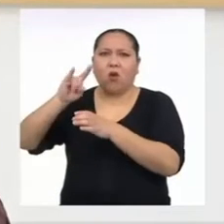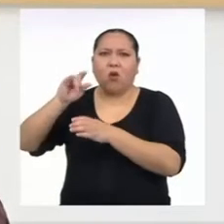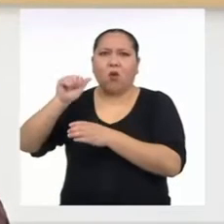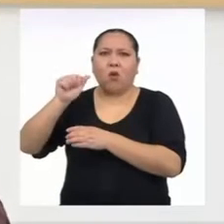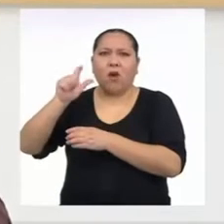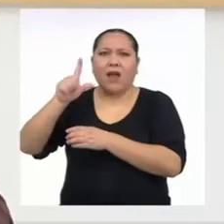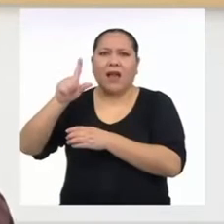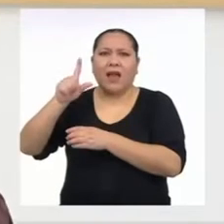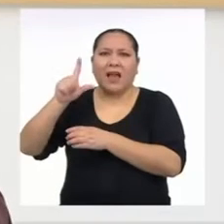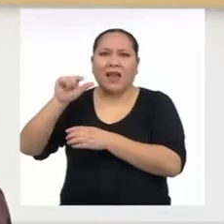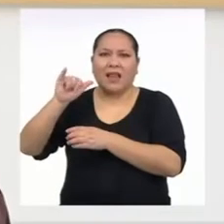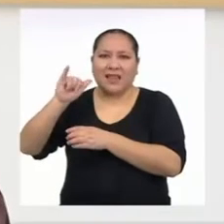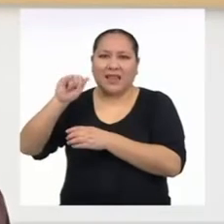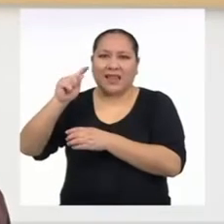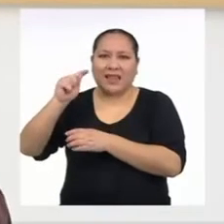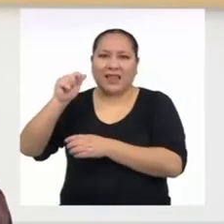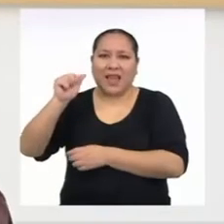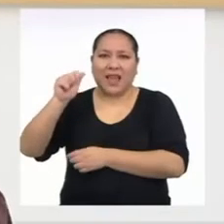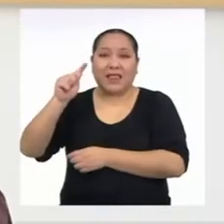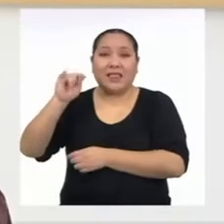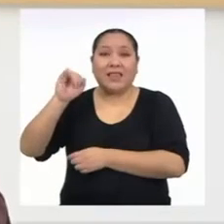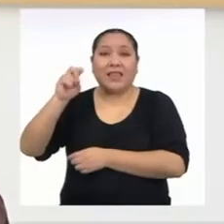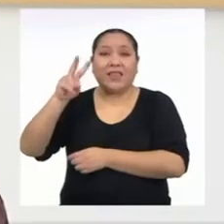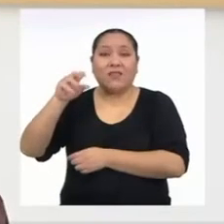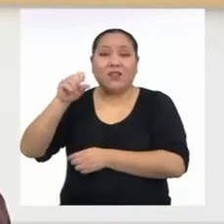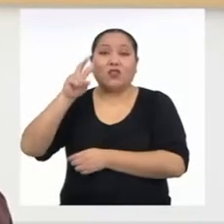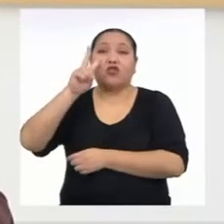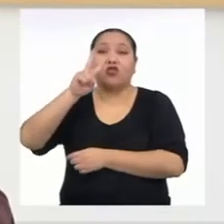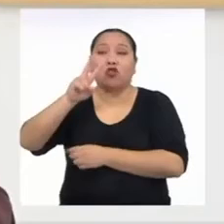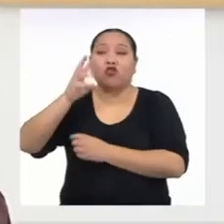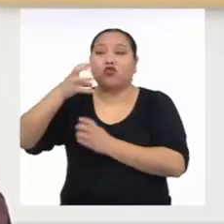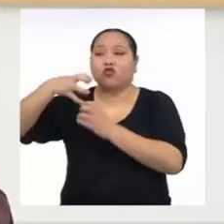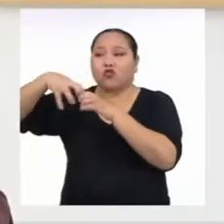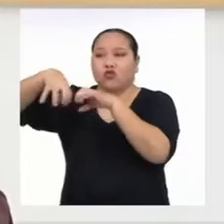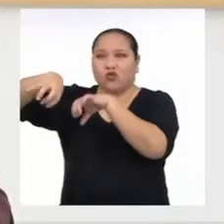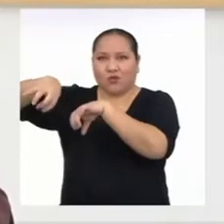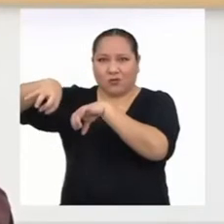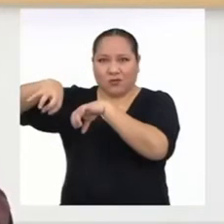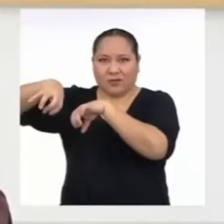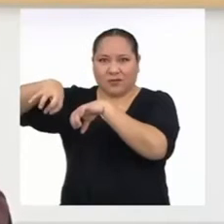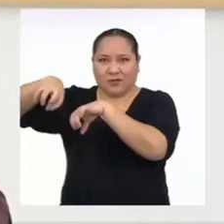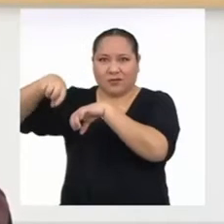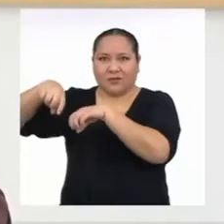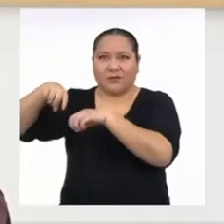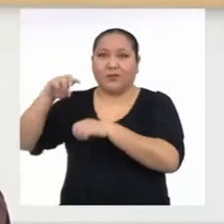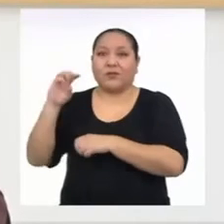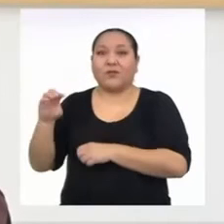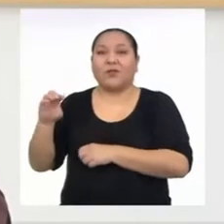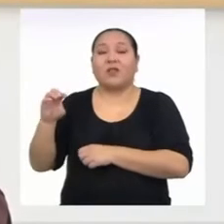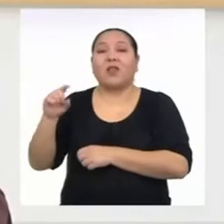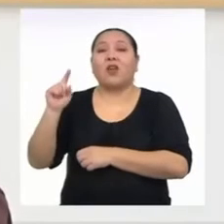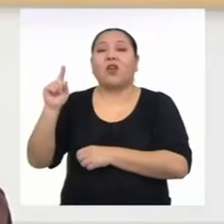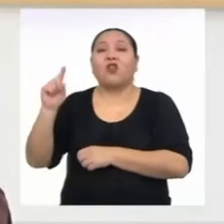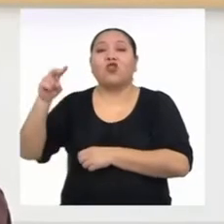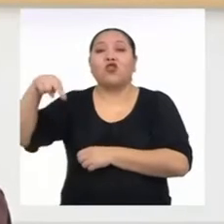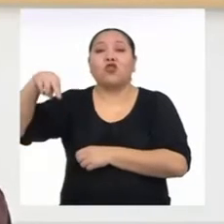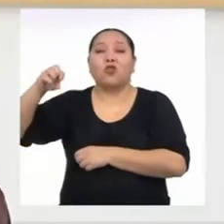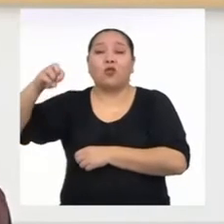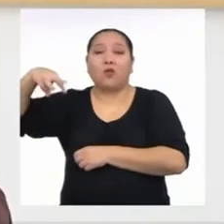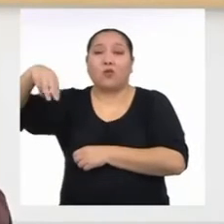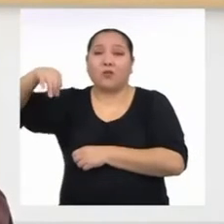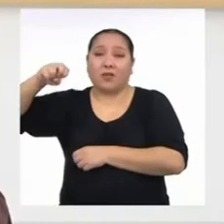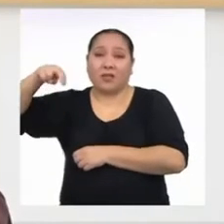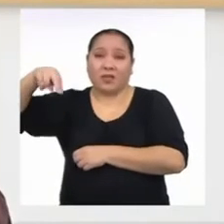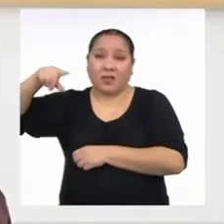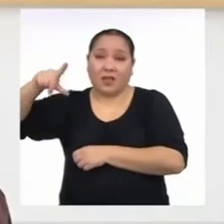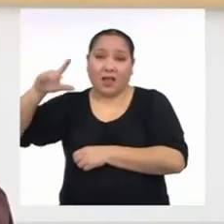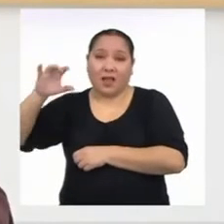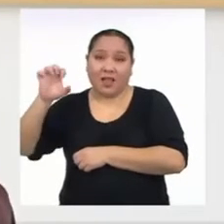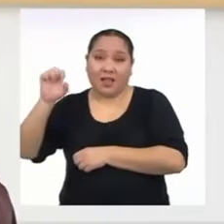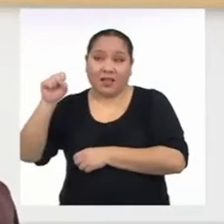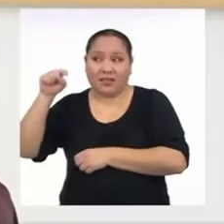Como tú dices, las variables cualitativas se dividen en dos grupos. Variables cualitativas nominales, que son